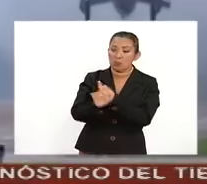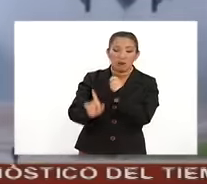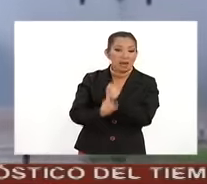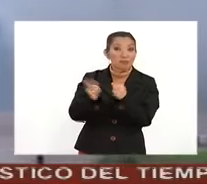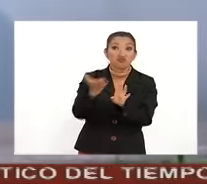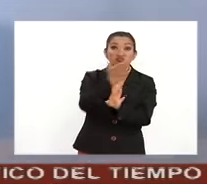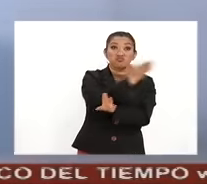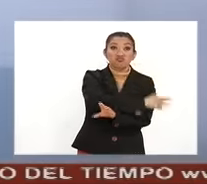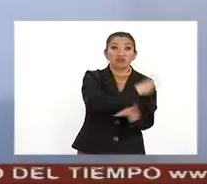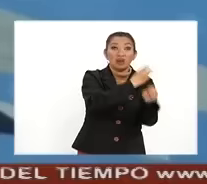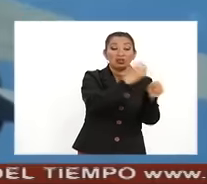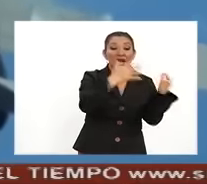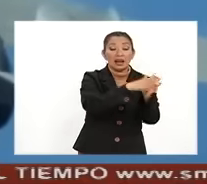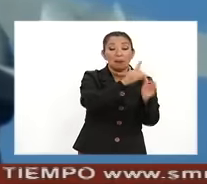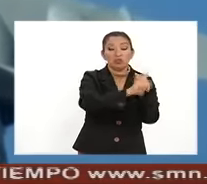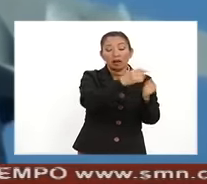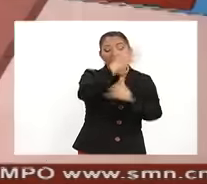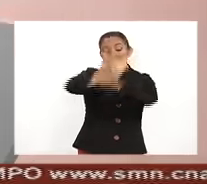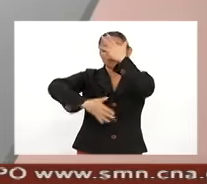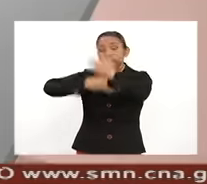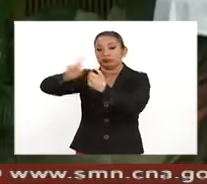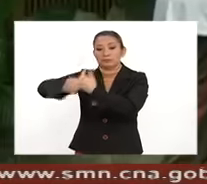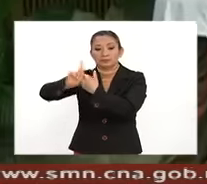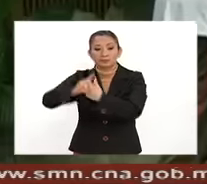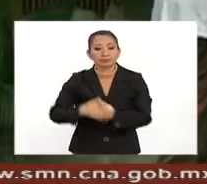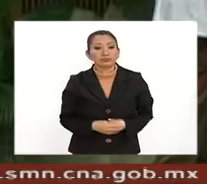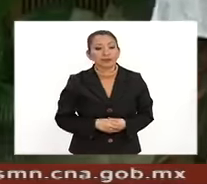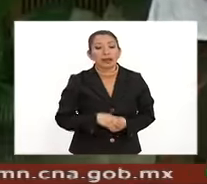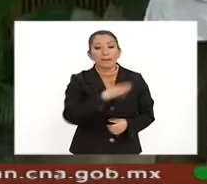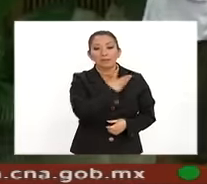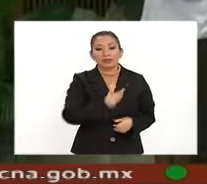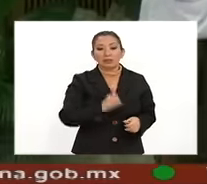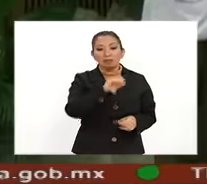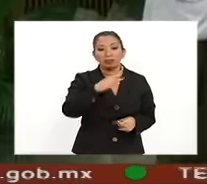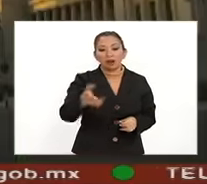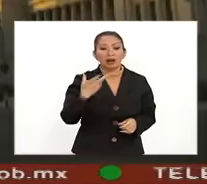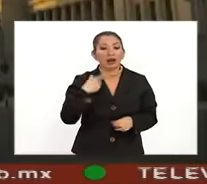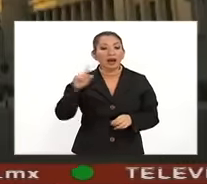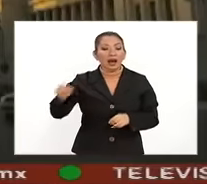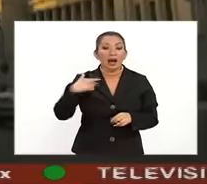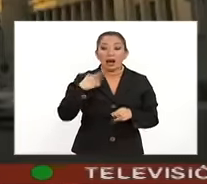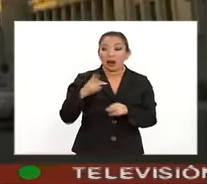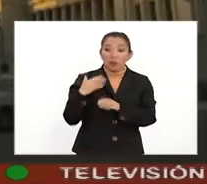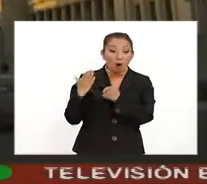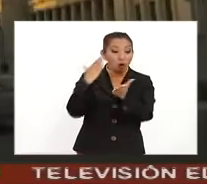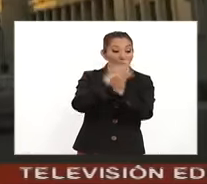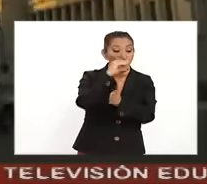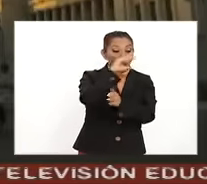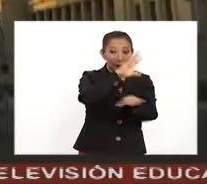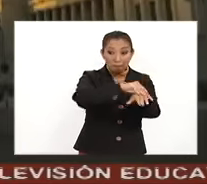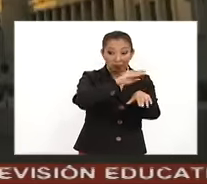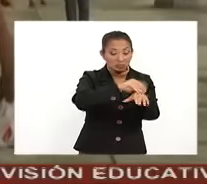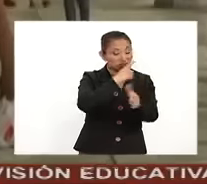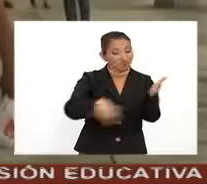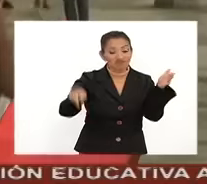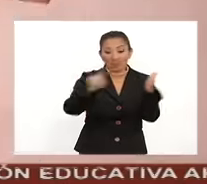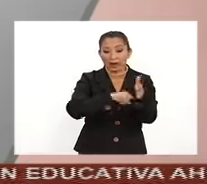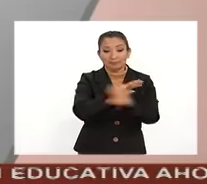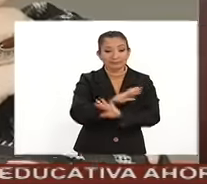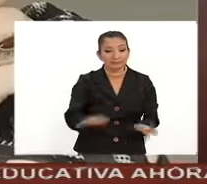desde el fin de la Segunda Guerra Mundial. Barack Obama elimina la política de los pies mojados a los migrantes